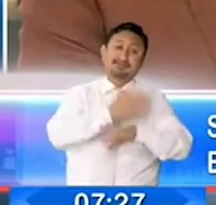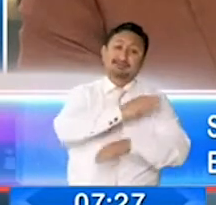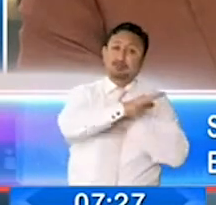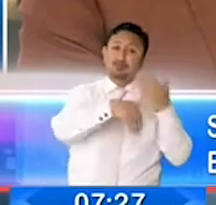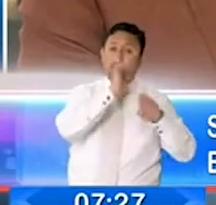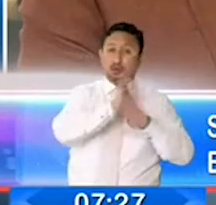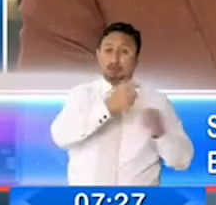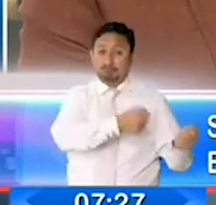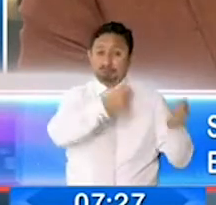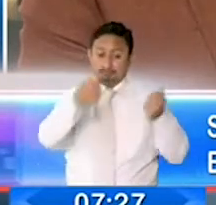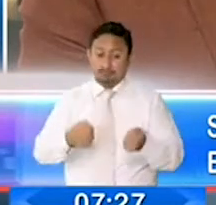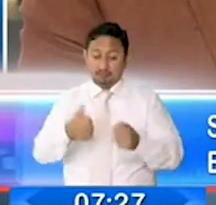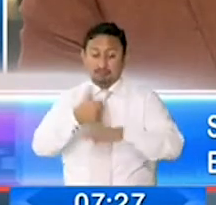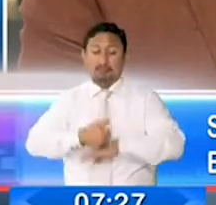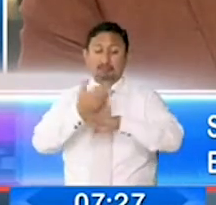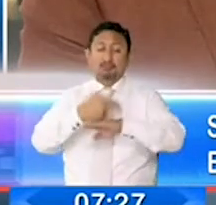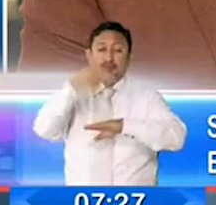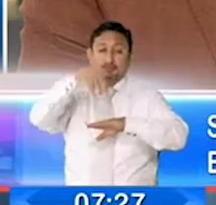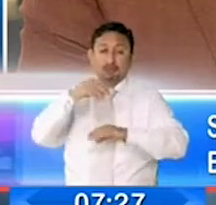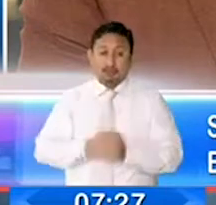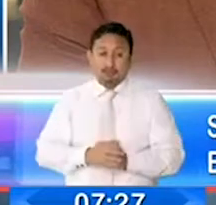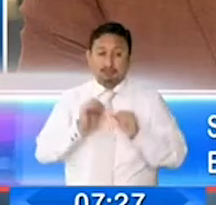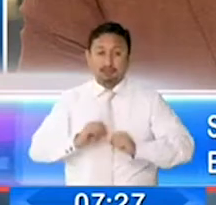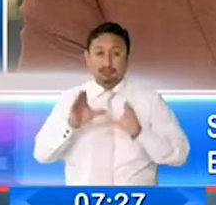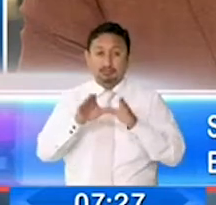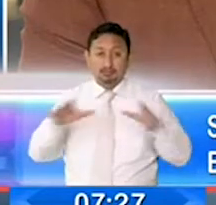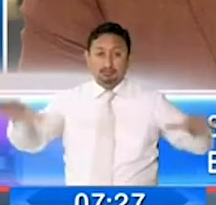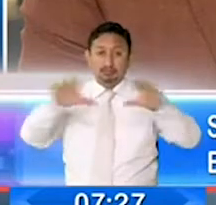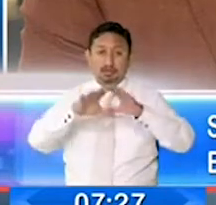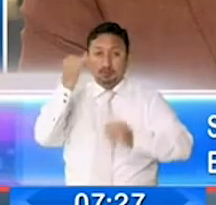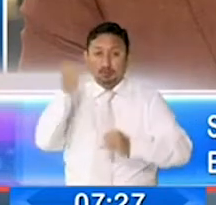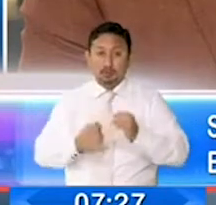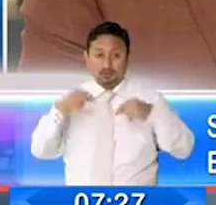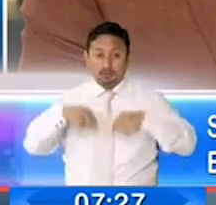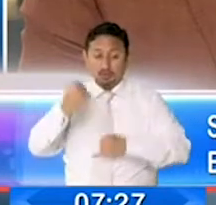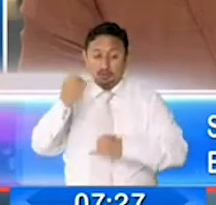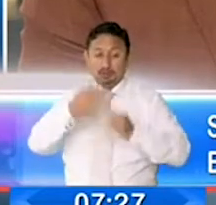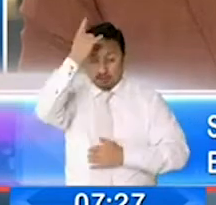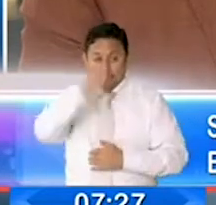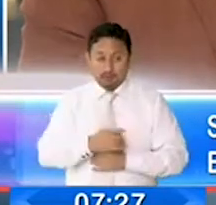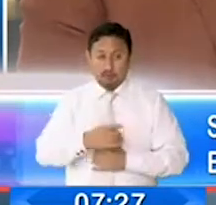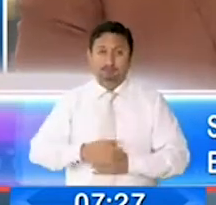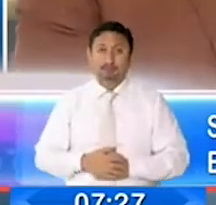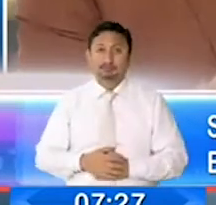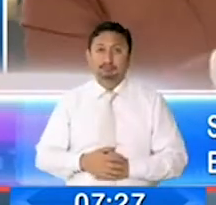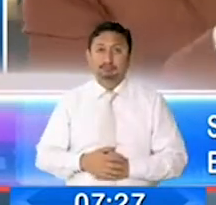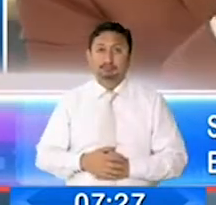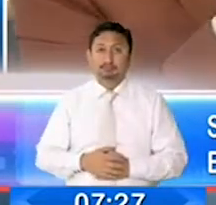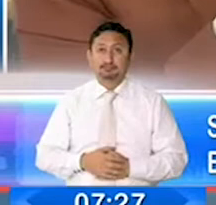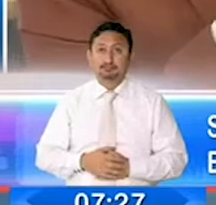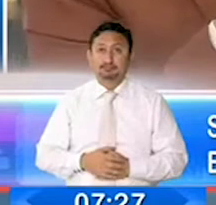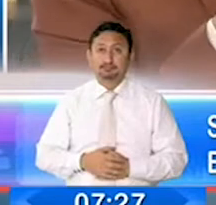Ecuador, porque la Corte Nacional es lo que se suele llamar una corte de cierre. Correcto. Es donde se adopta la última decisión. De última instancia. En materia de